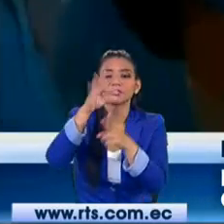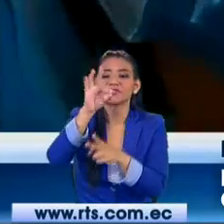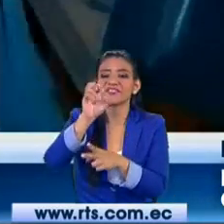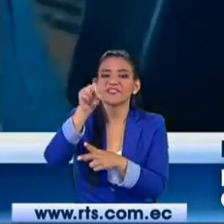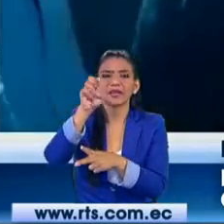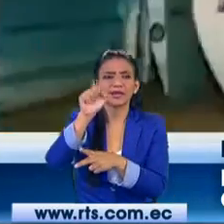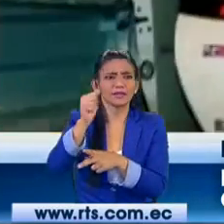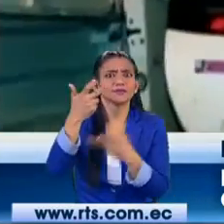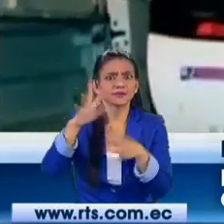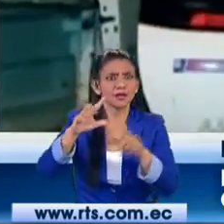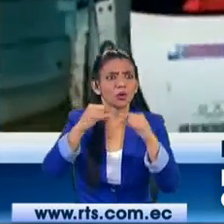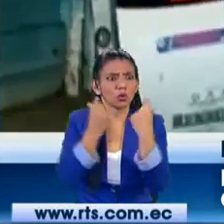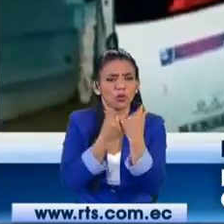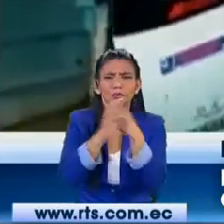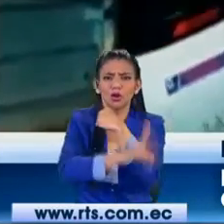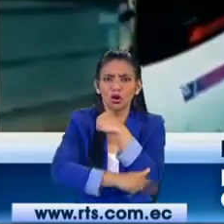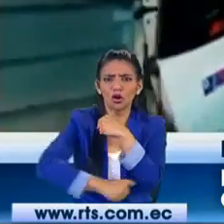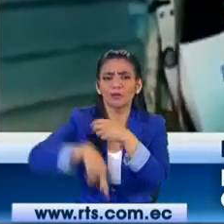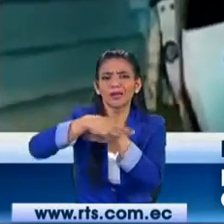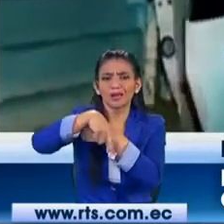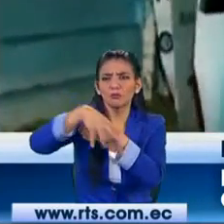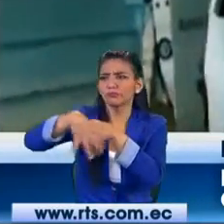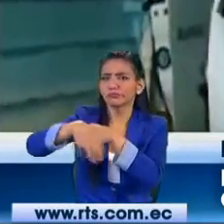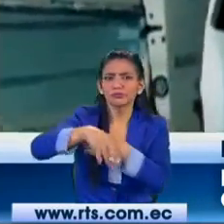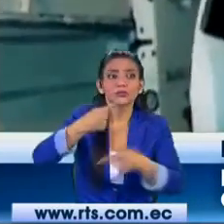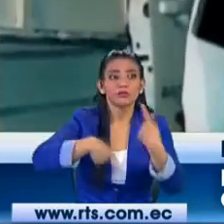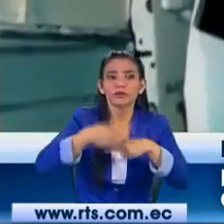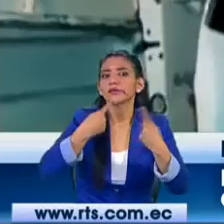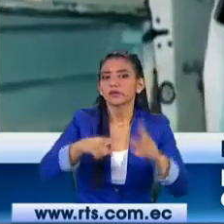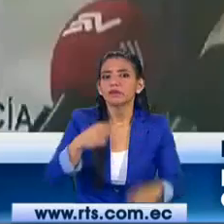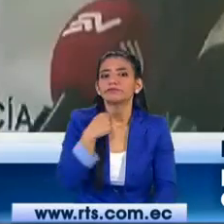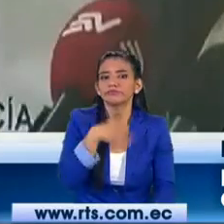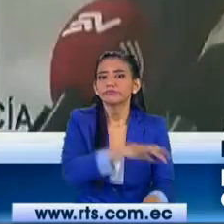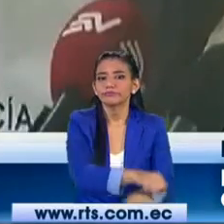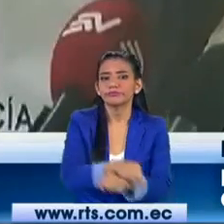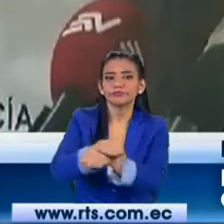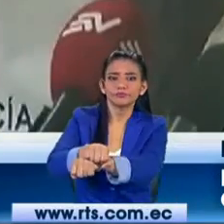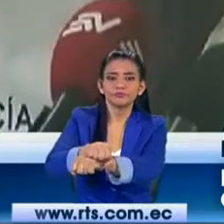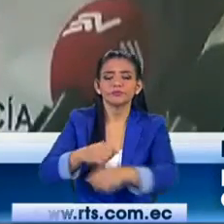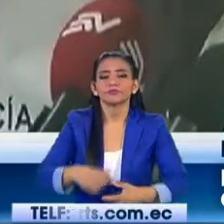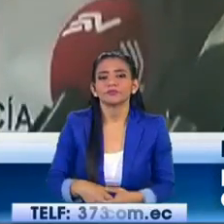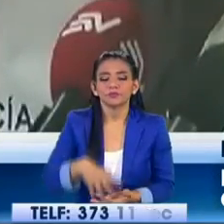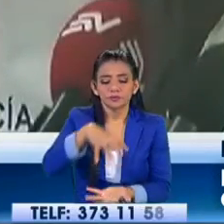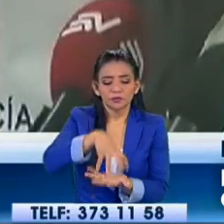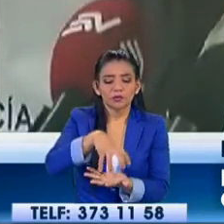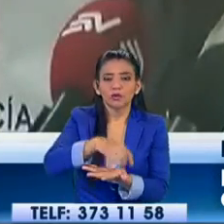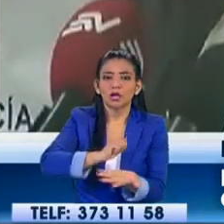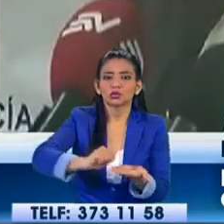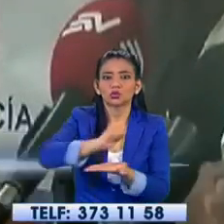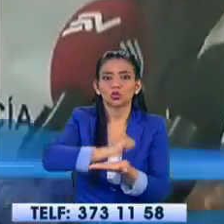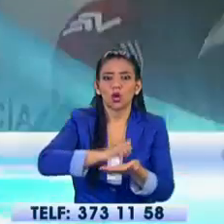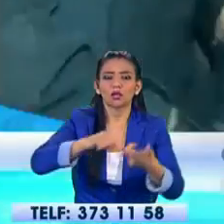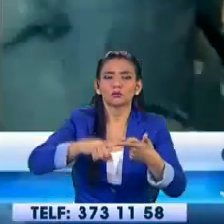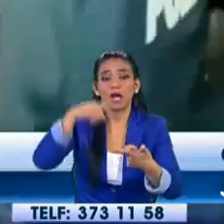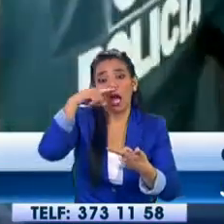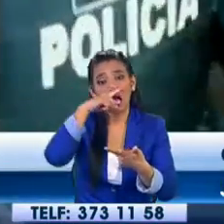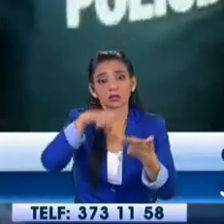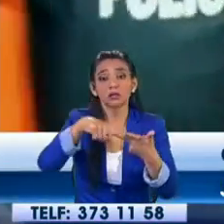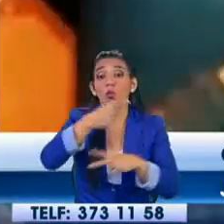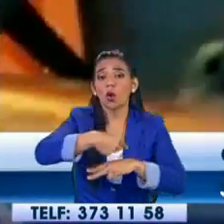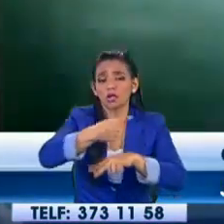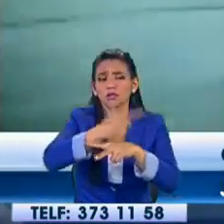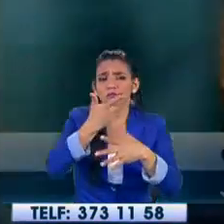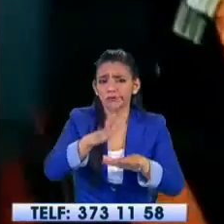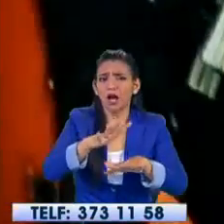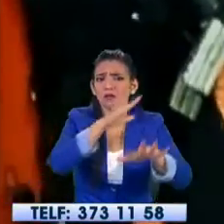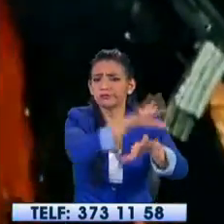se dedicaba al robo y desmantelamiento de vehículos. Realizó un operativo en las provincias de Azuay, Cañar y Guayas. Varios